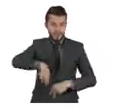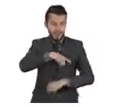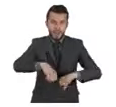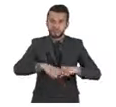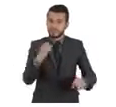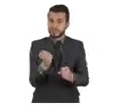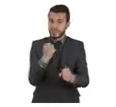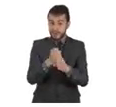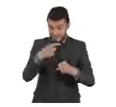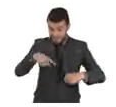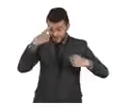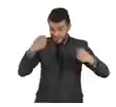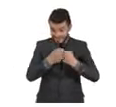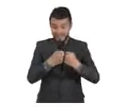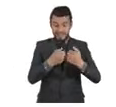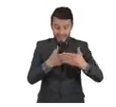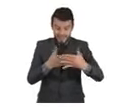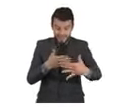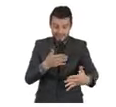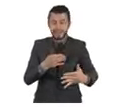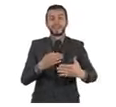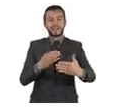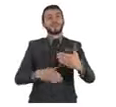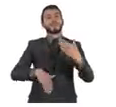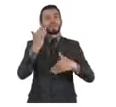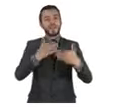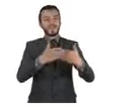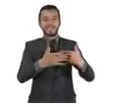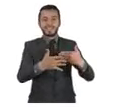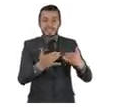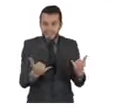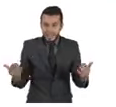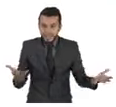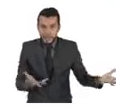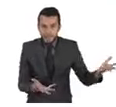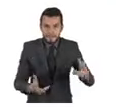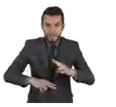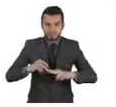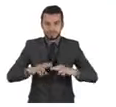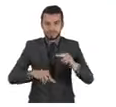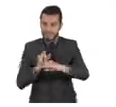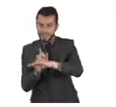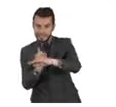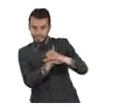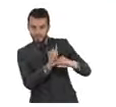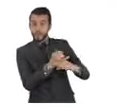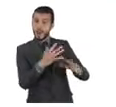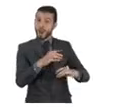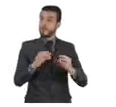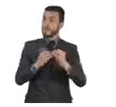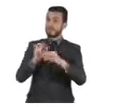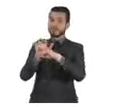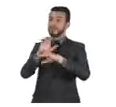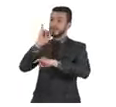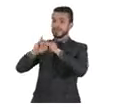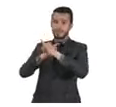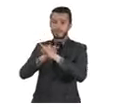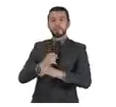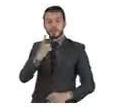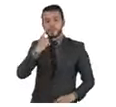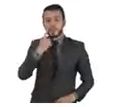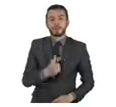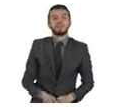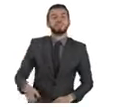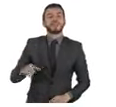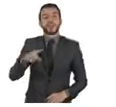dudas esta alianza es parte, digamos, de ese camino que se está construyendo con actores muy relevantes. Queremos invitar a Paula Guerra, vicepresidente de